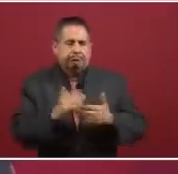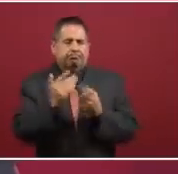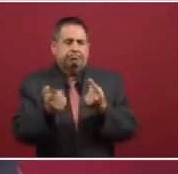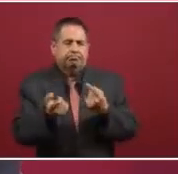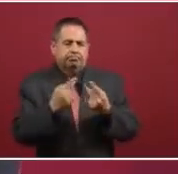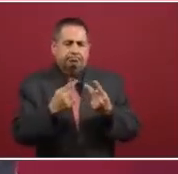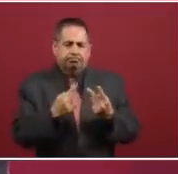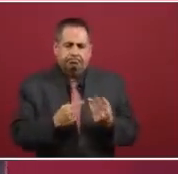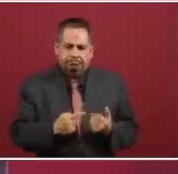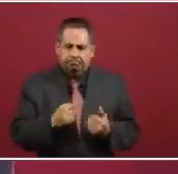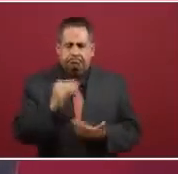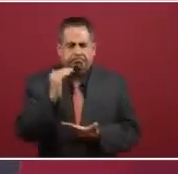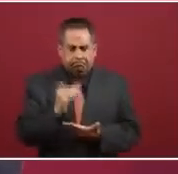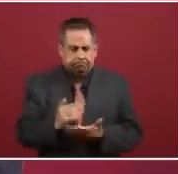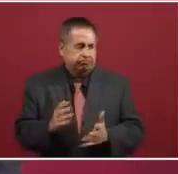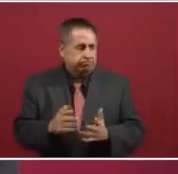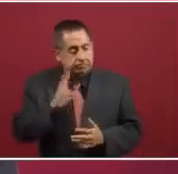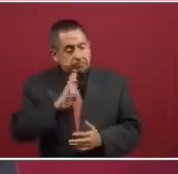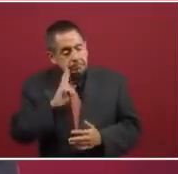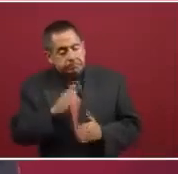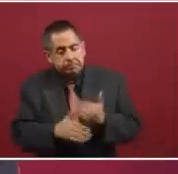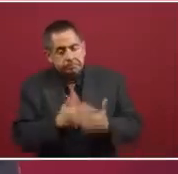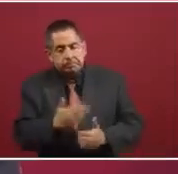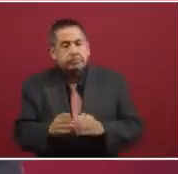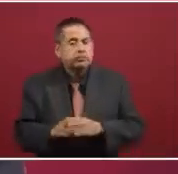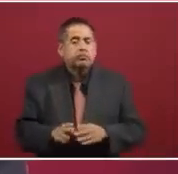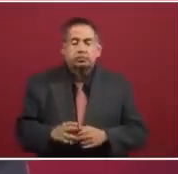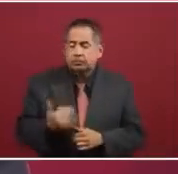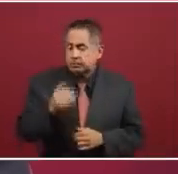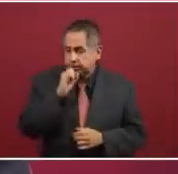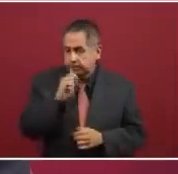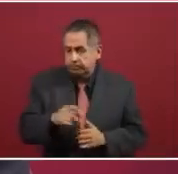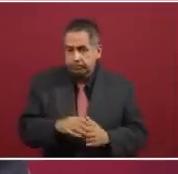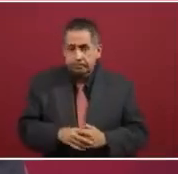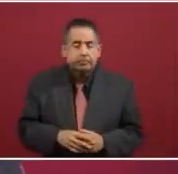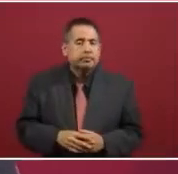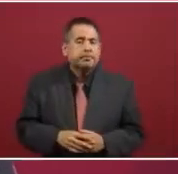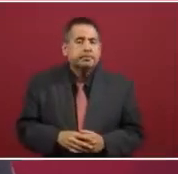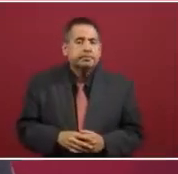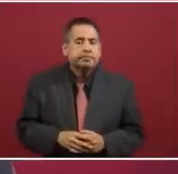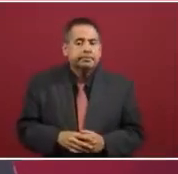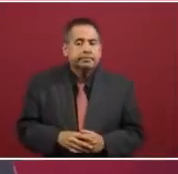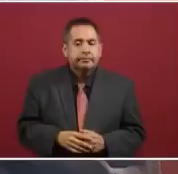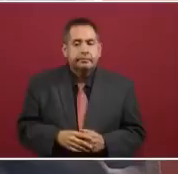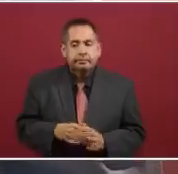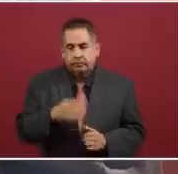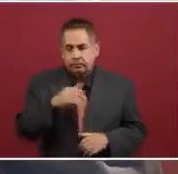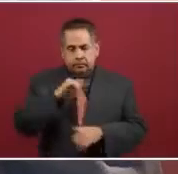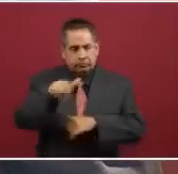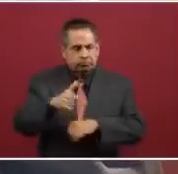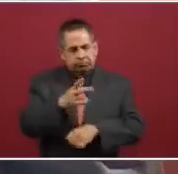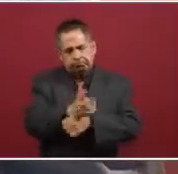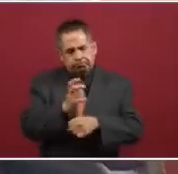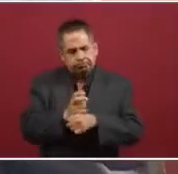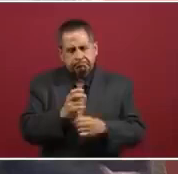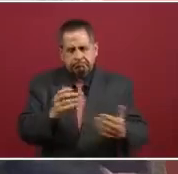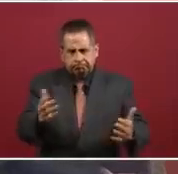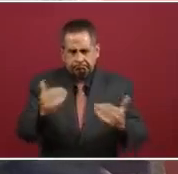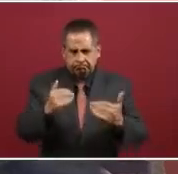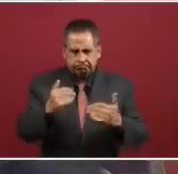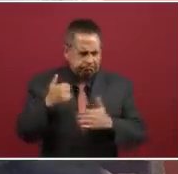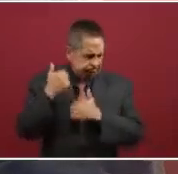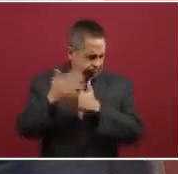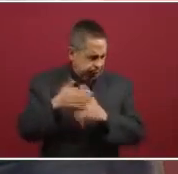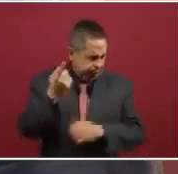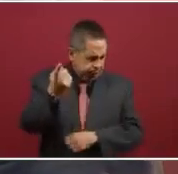evolucionando. Ahora bien, les vamos a invitar la